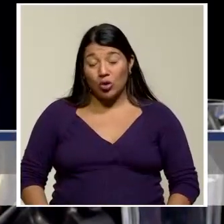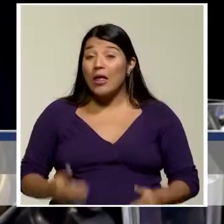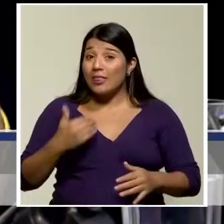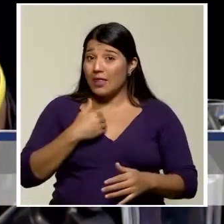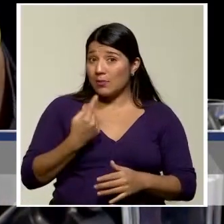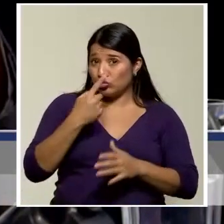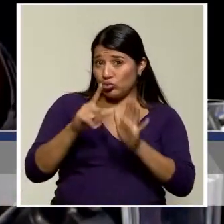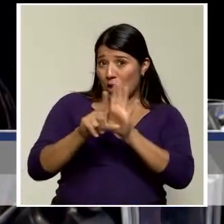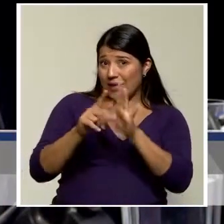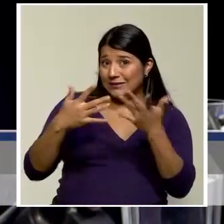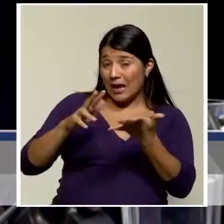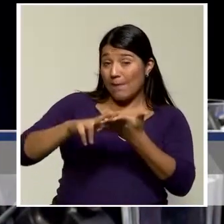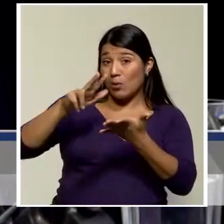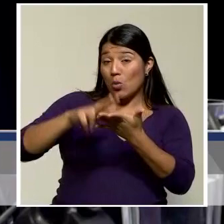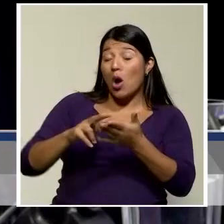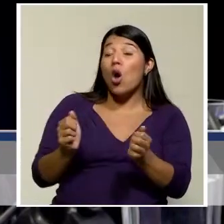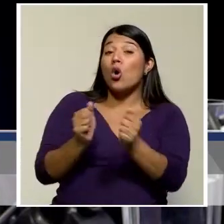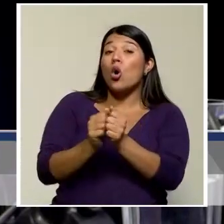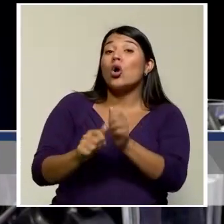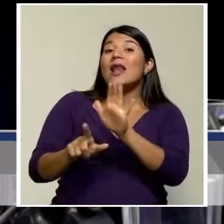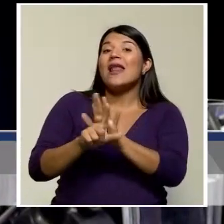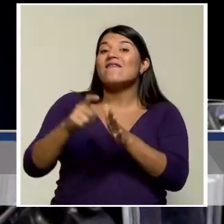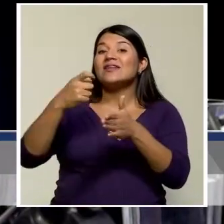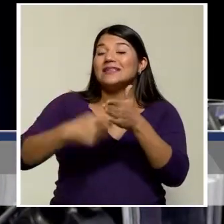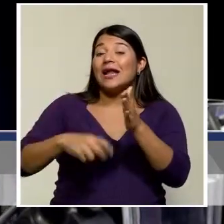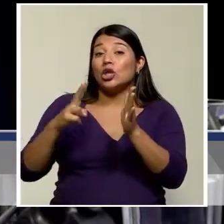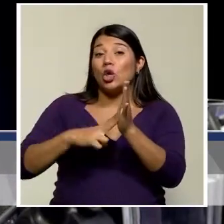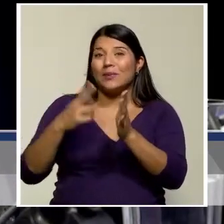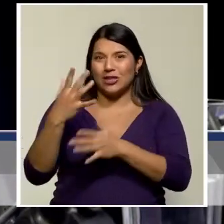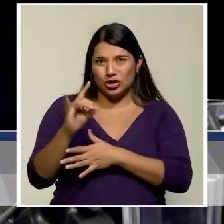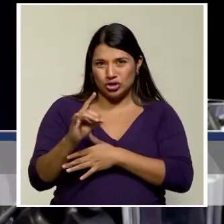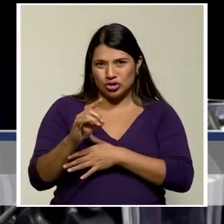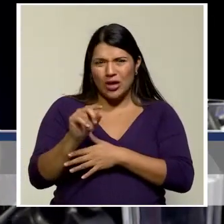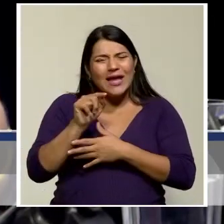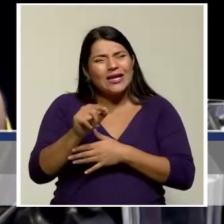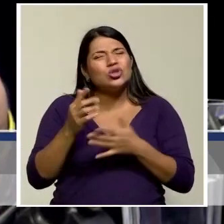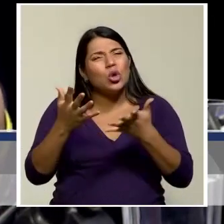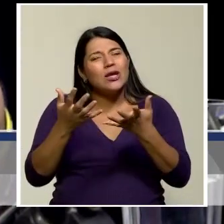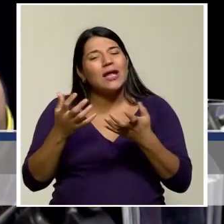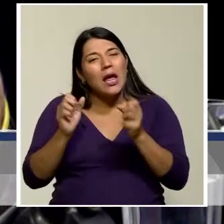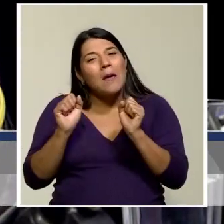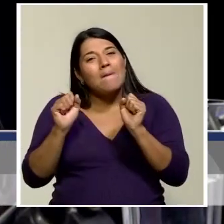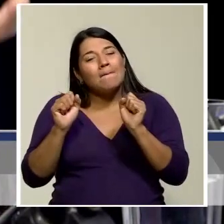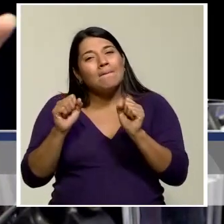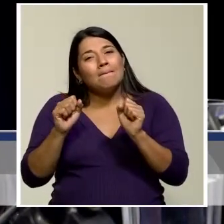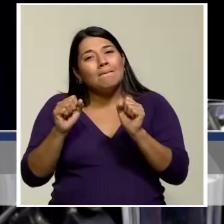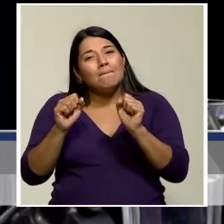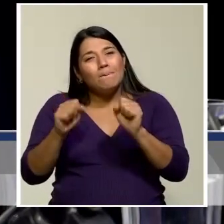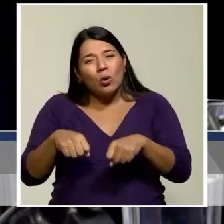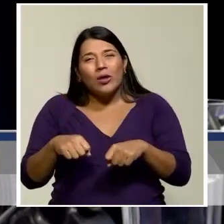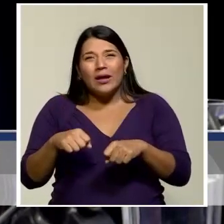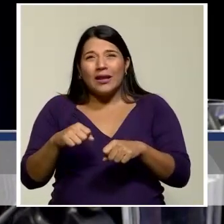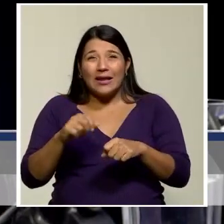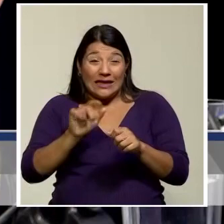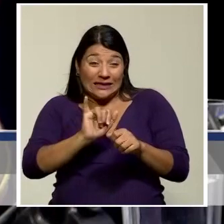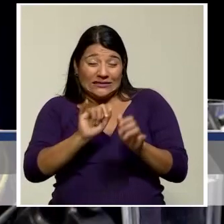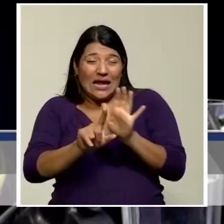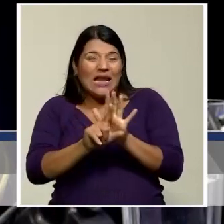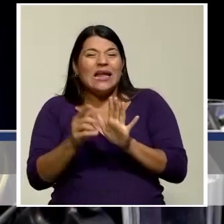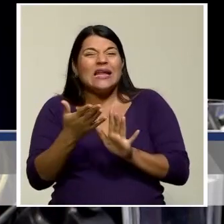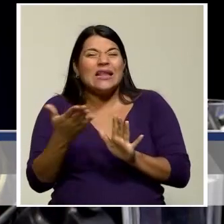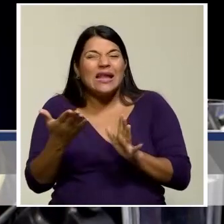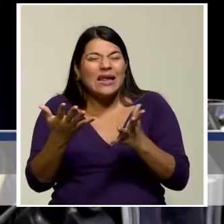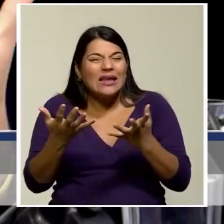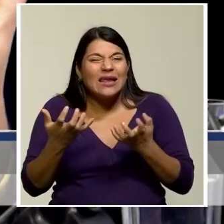que se aprobó con el plan fiscal del 2018 que busca contener el despilfarro del gasto público, pero